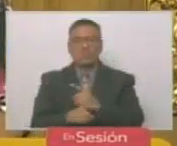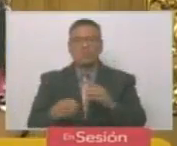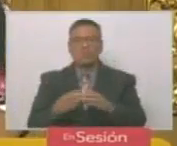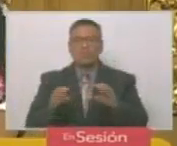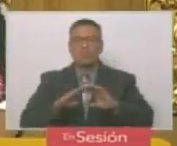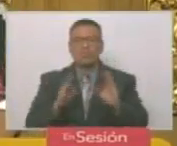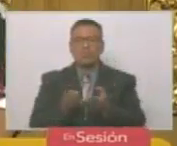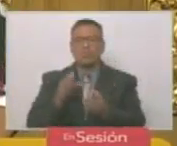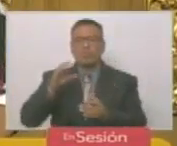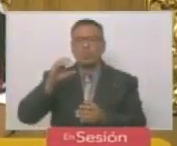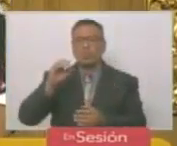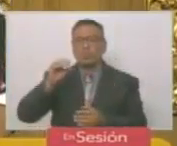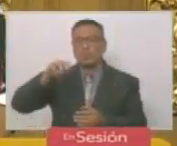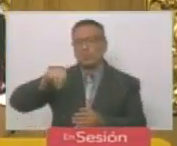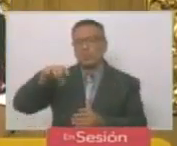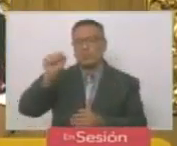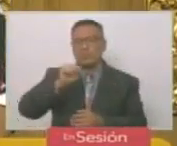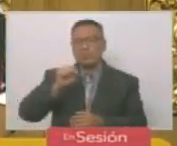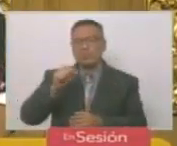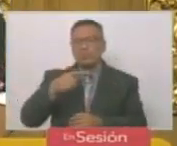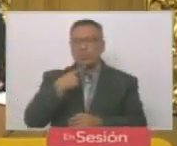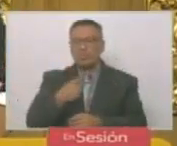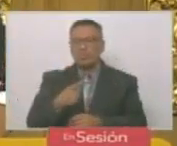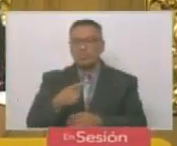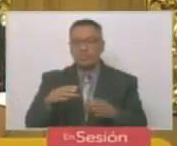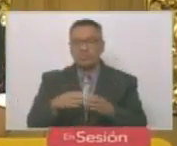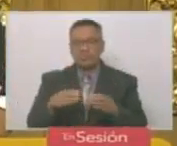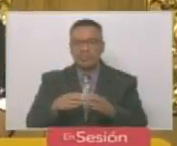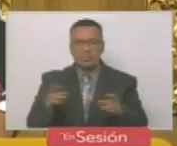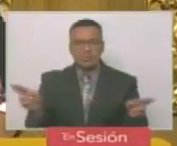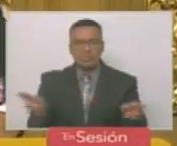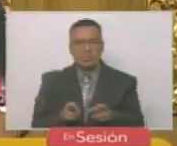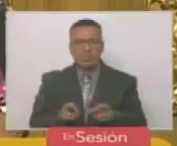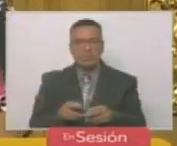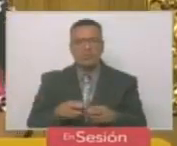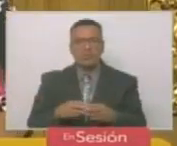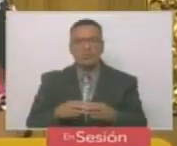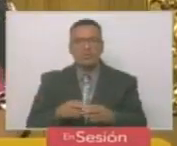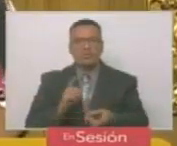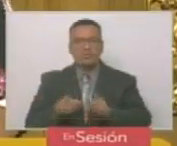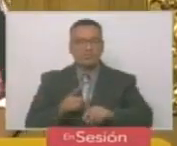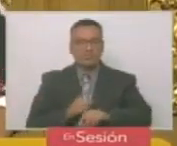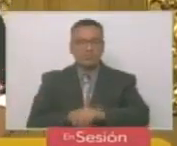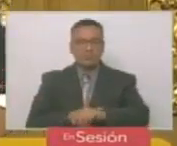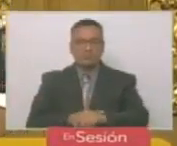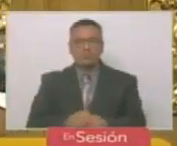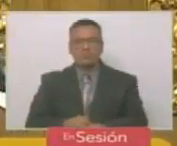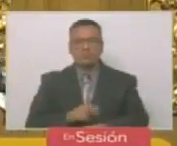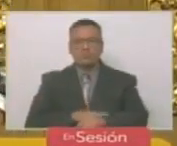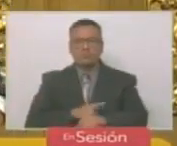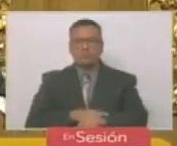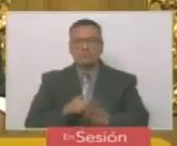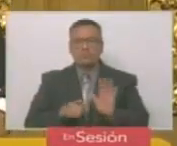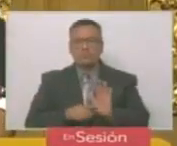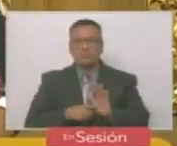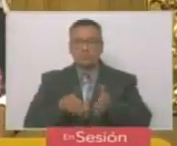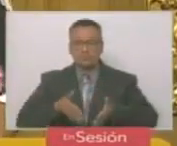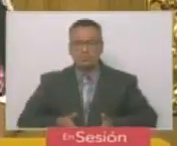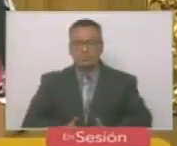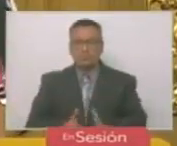Mundial de la Salud, cuando exhortaban a los estados a reducir el intervencionismo médico en el parto y